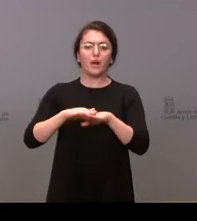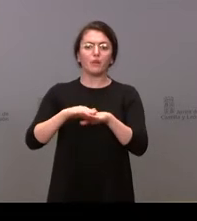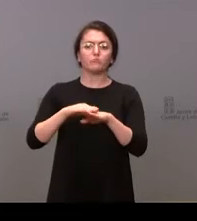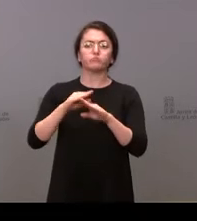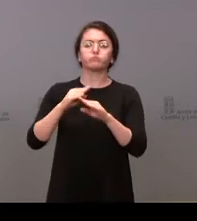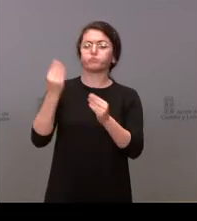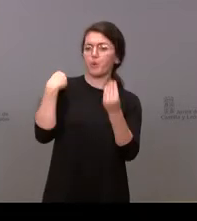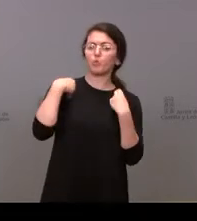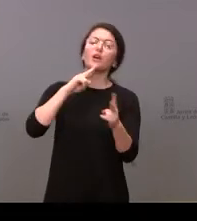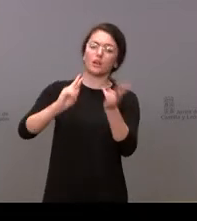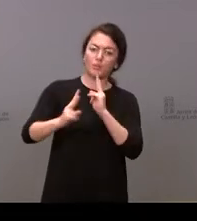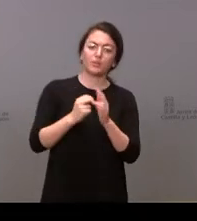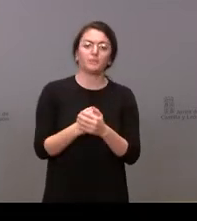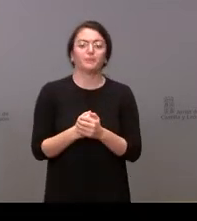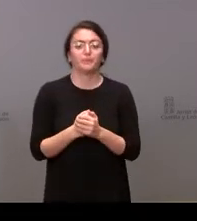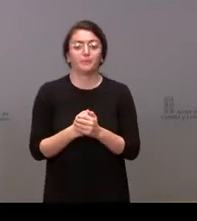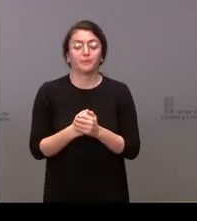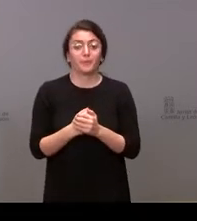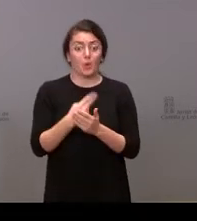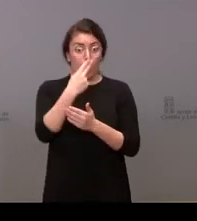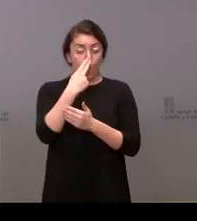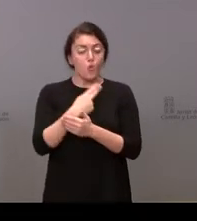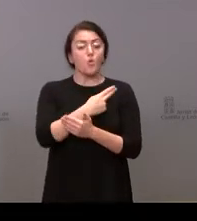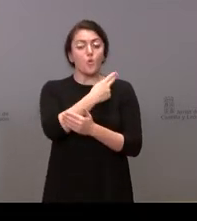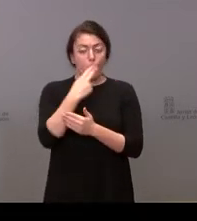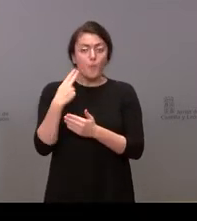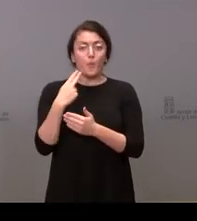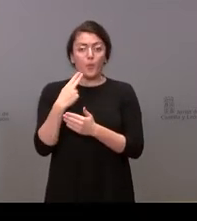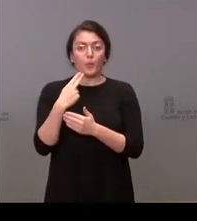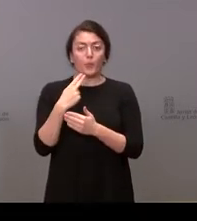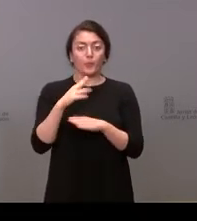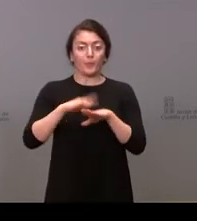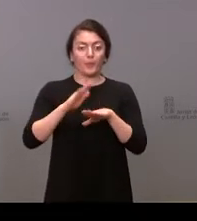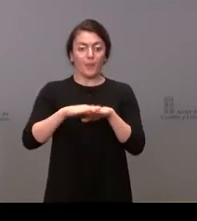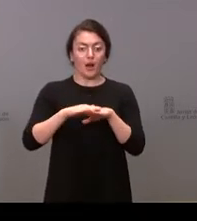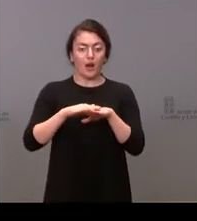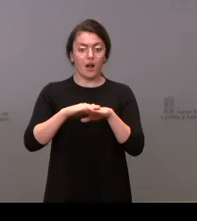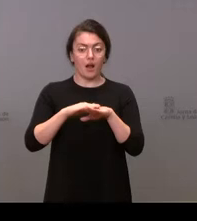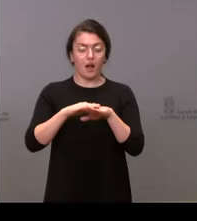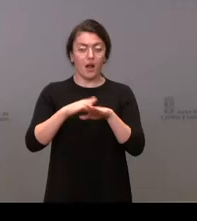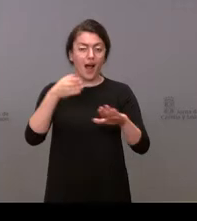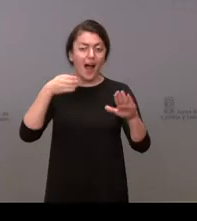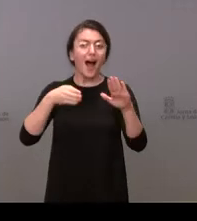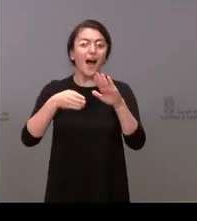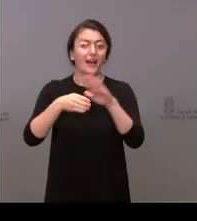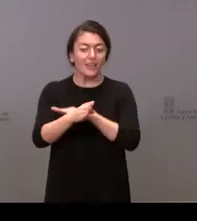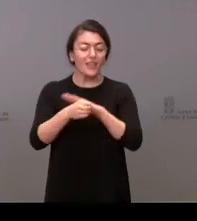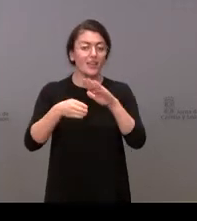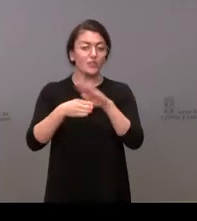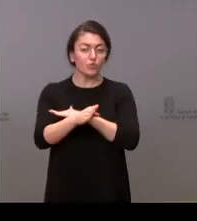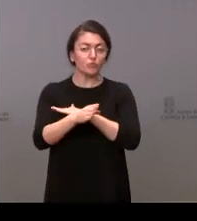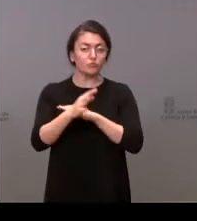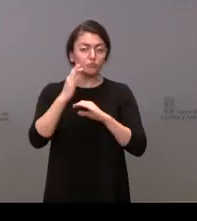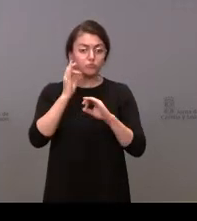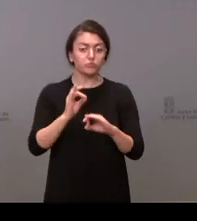facultativo. Hay un compromiso de aplicar restrictivamente los límites al derecho de acceso que todos ustedes conocen